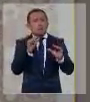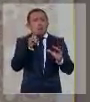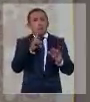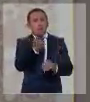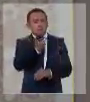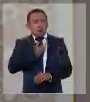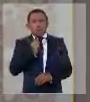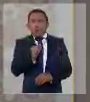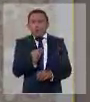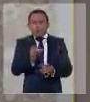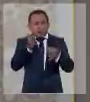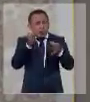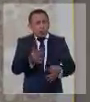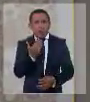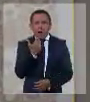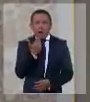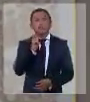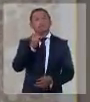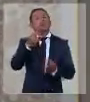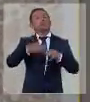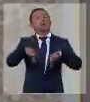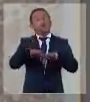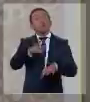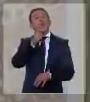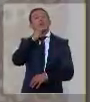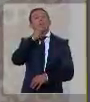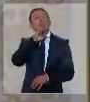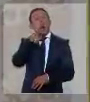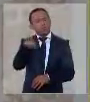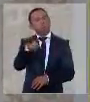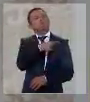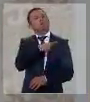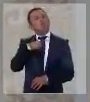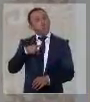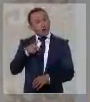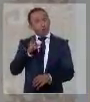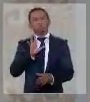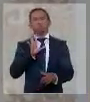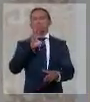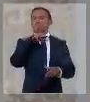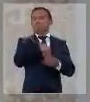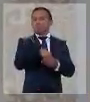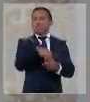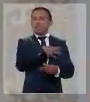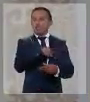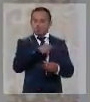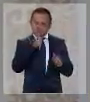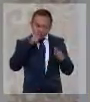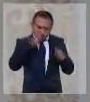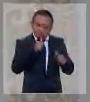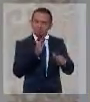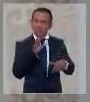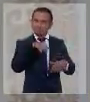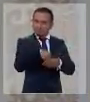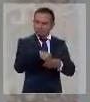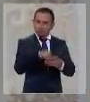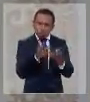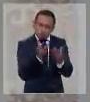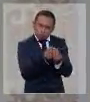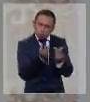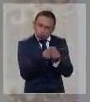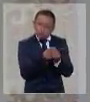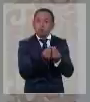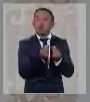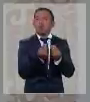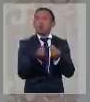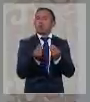padre de familia tiene que involucrarse y evidentemente para involucrarse tenemos que trabajar con ellos a partir de que el maestro tenga